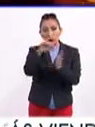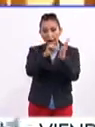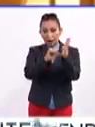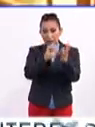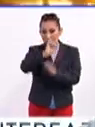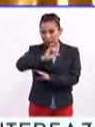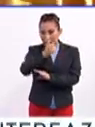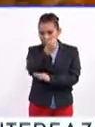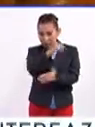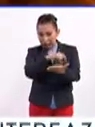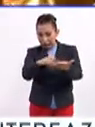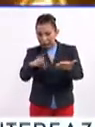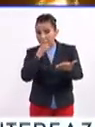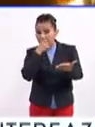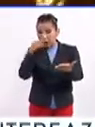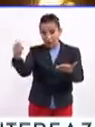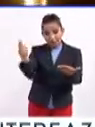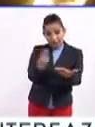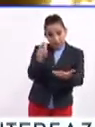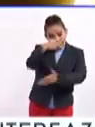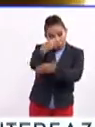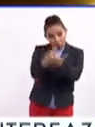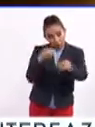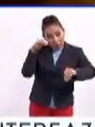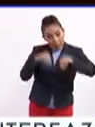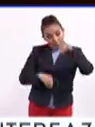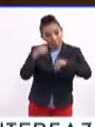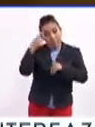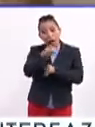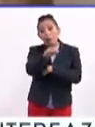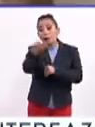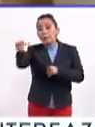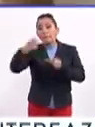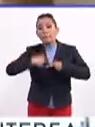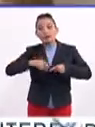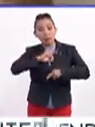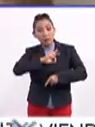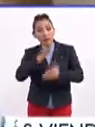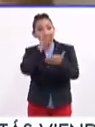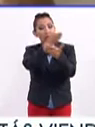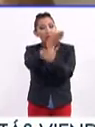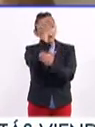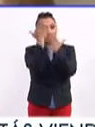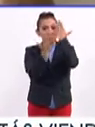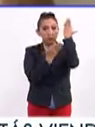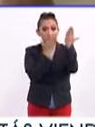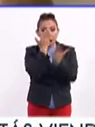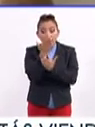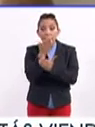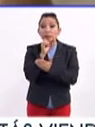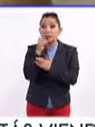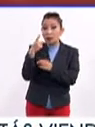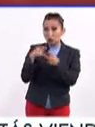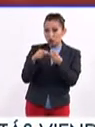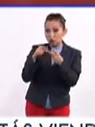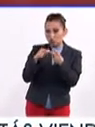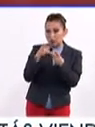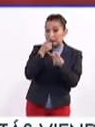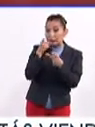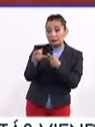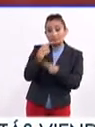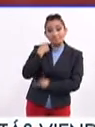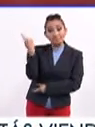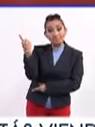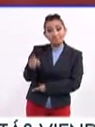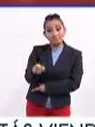artículo 26, se insta a desarrollar programas que permitan a cualquiera tener acceso a la educación. Y en su segundo punto dicta